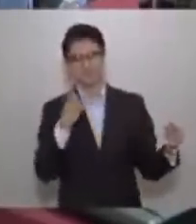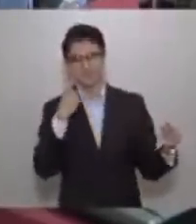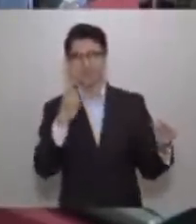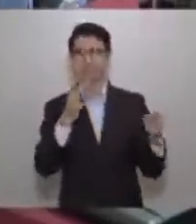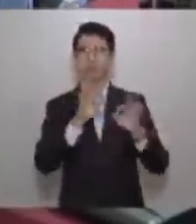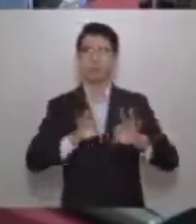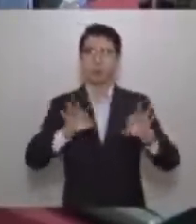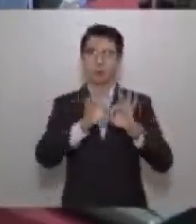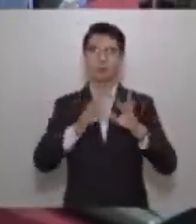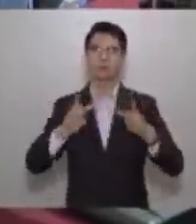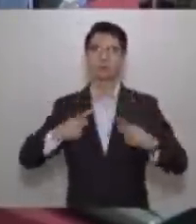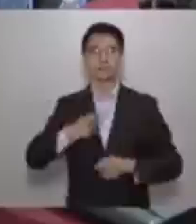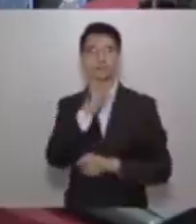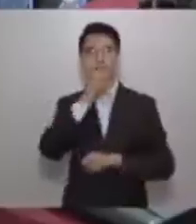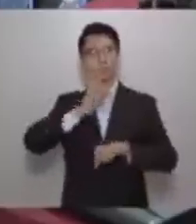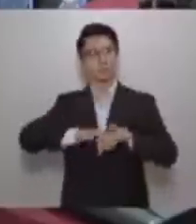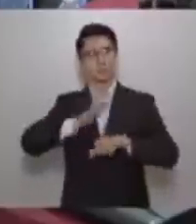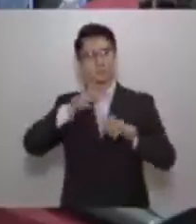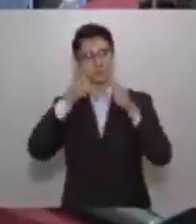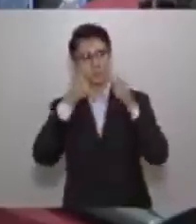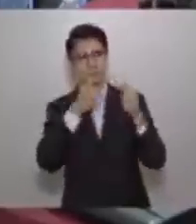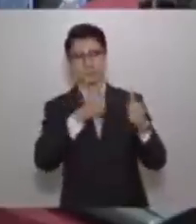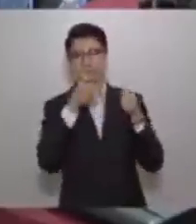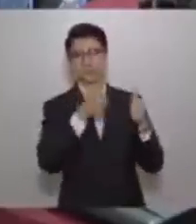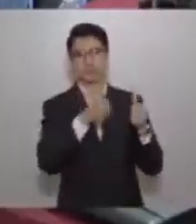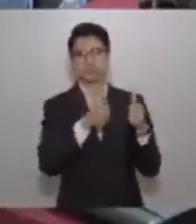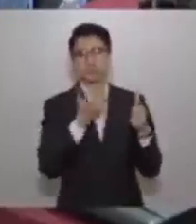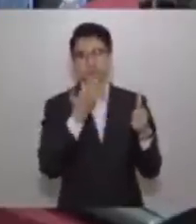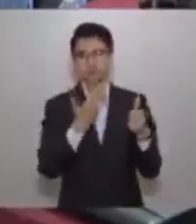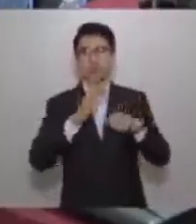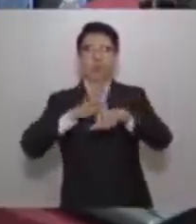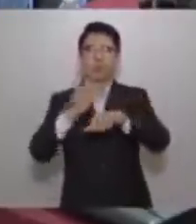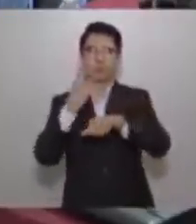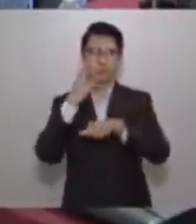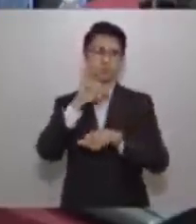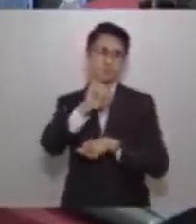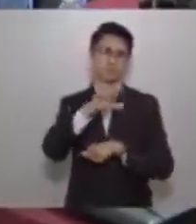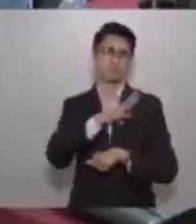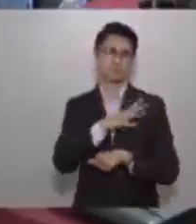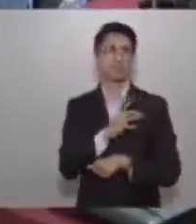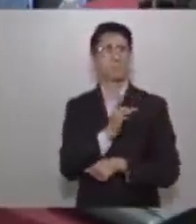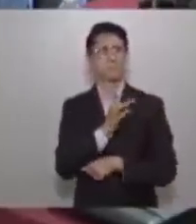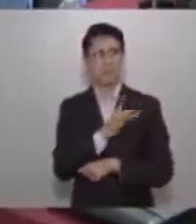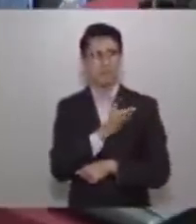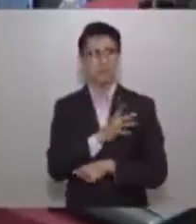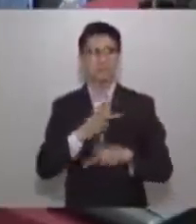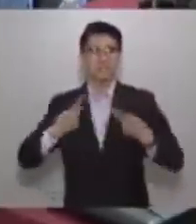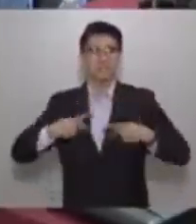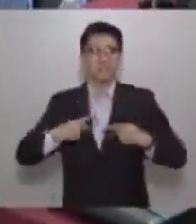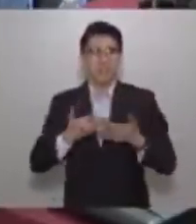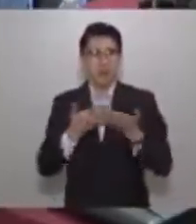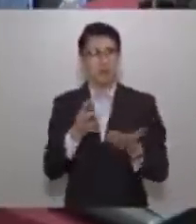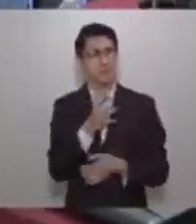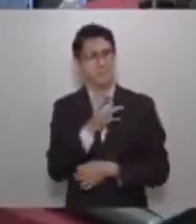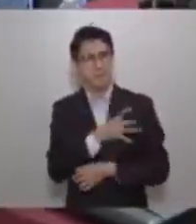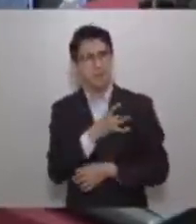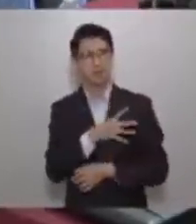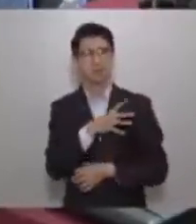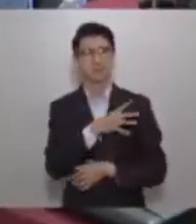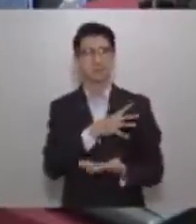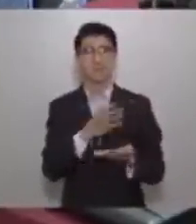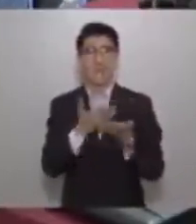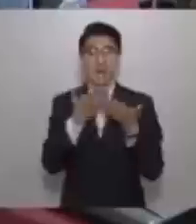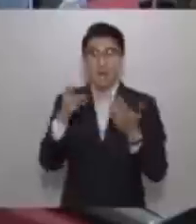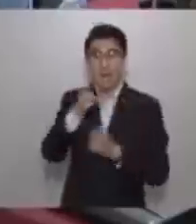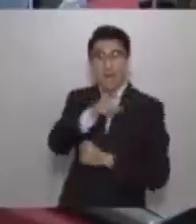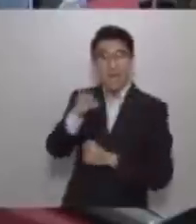tipo de eventos? Porque pues existe el miedo en la ciudadanía, lo dicen a través de redes sociales, de ser un daño